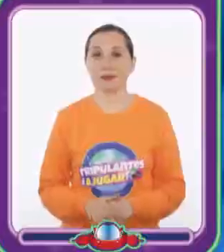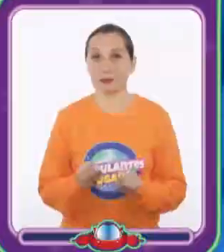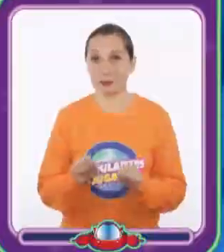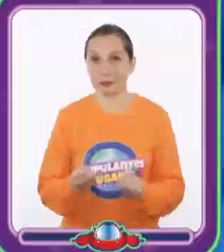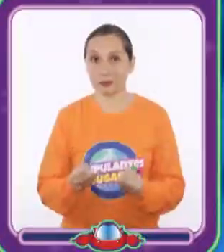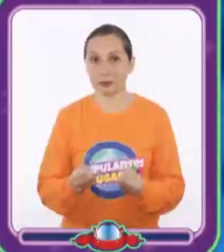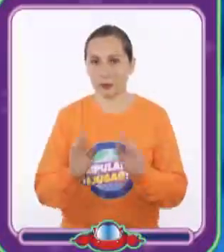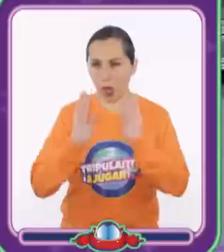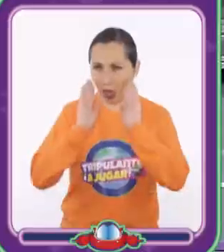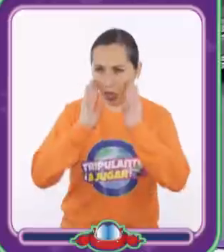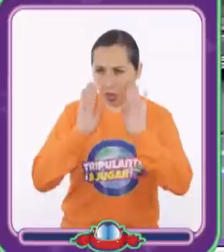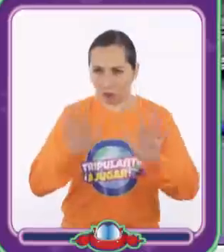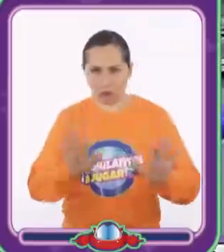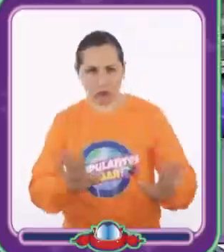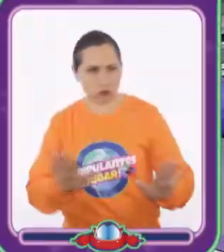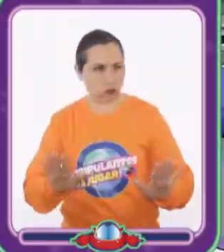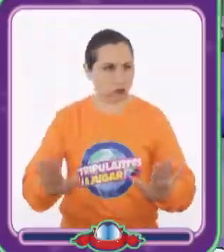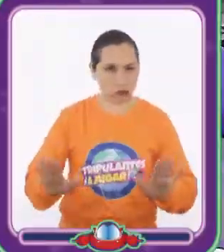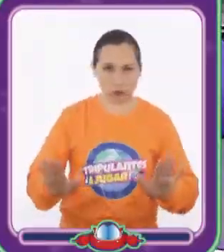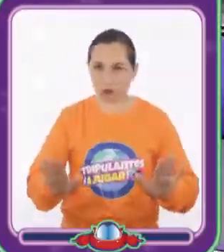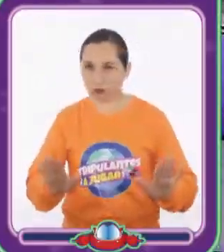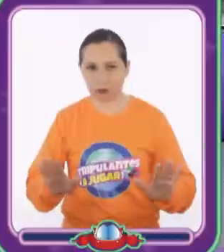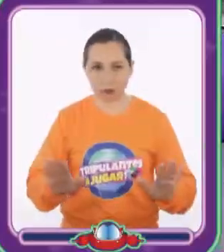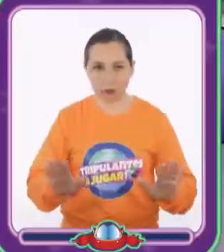¡Quiero! ¡Tensión!